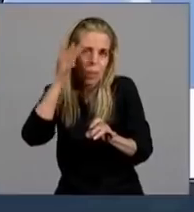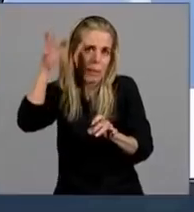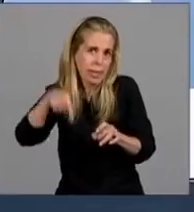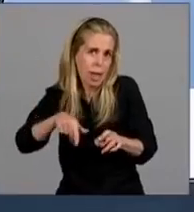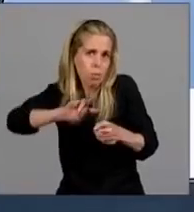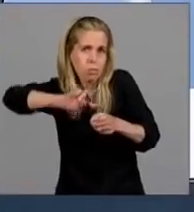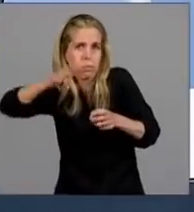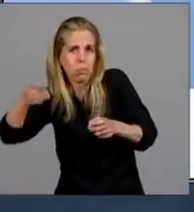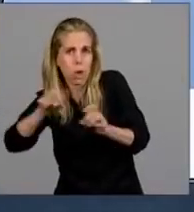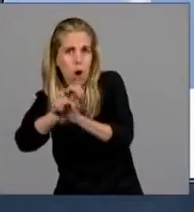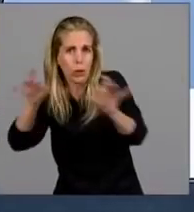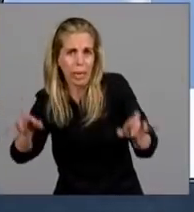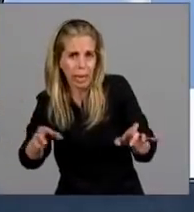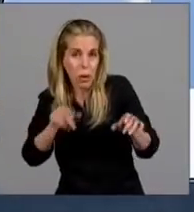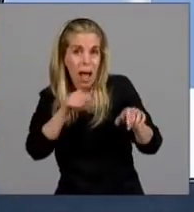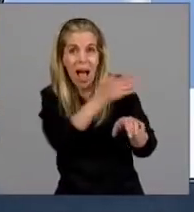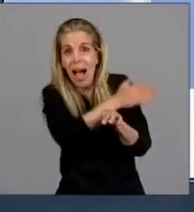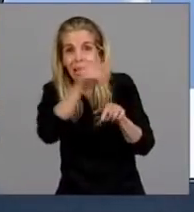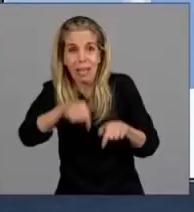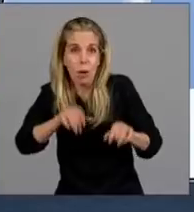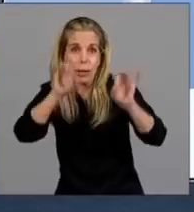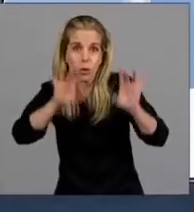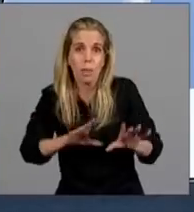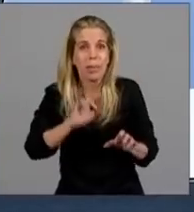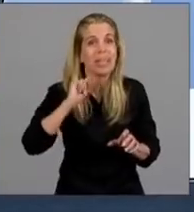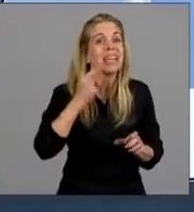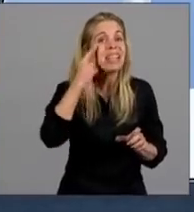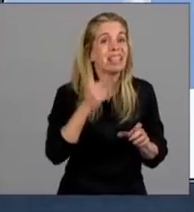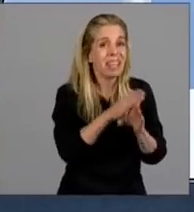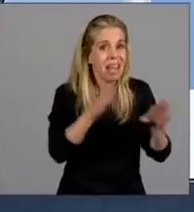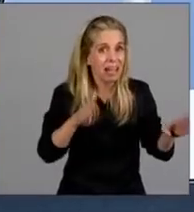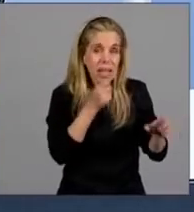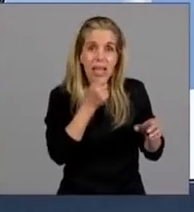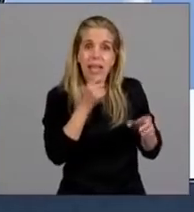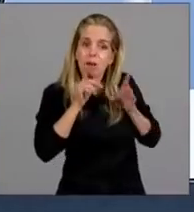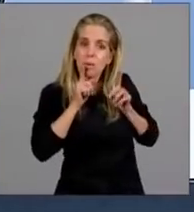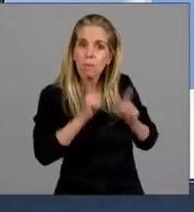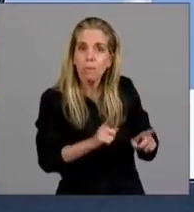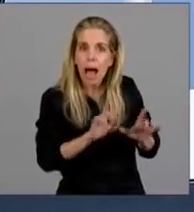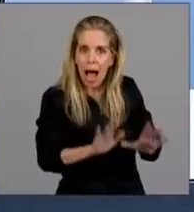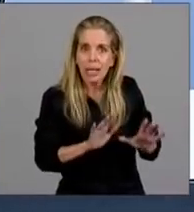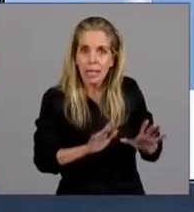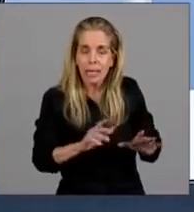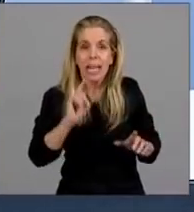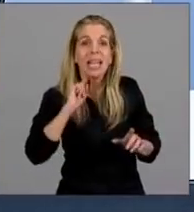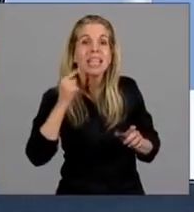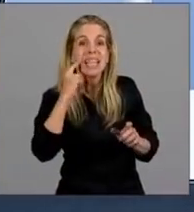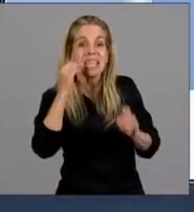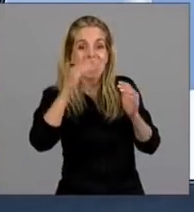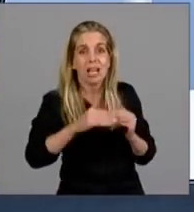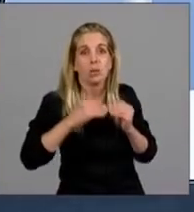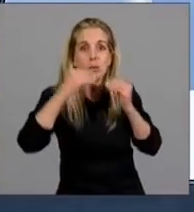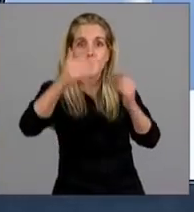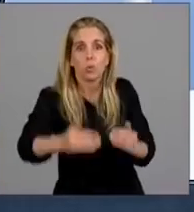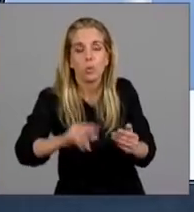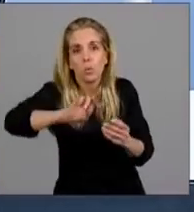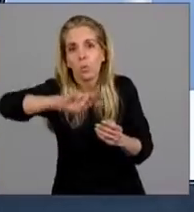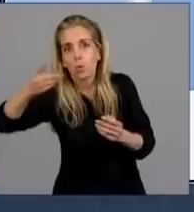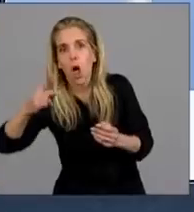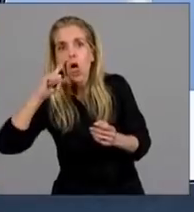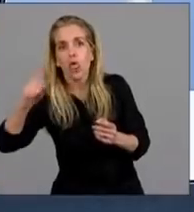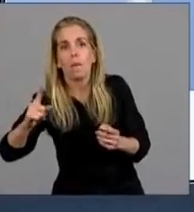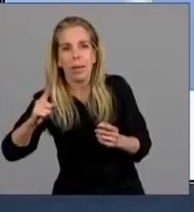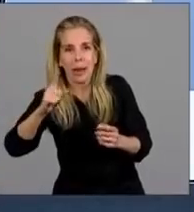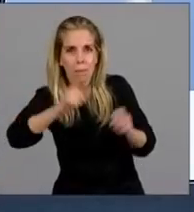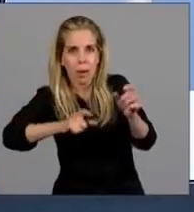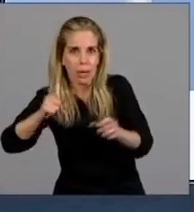duplicación es de 13 días. Es decir, que si eso continúa así, en 13 días vamos a tener 2.000 casos. Que